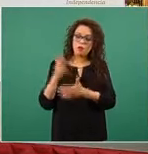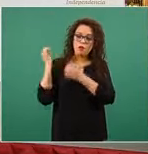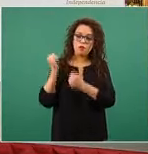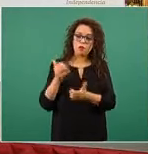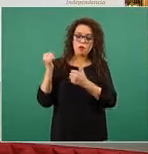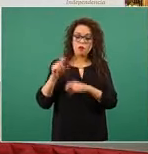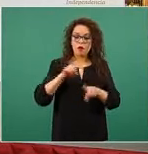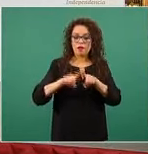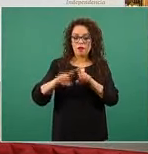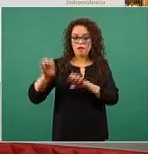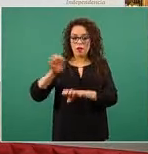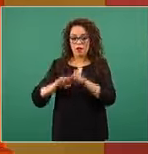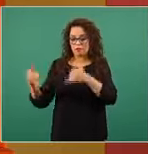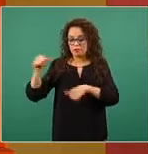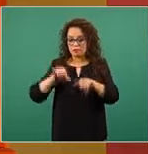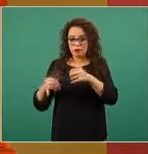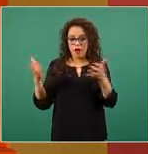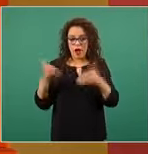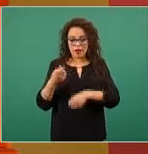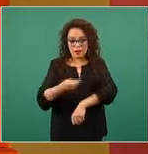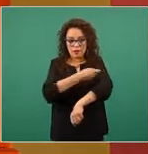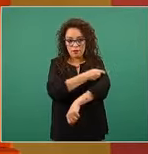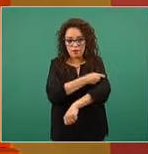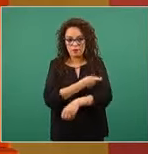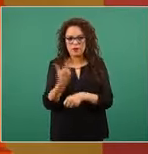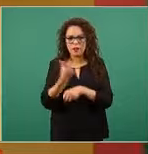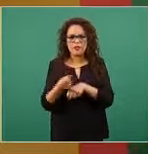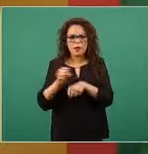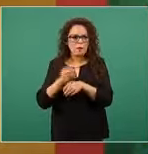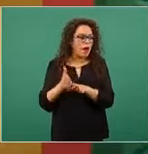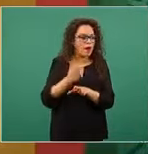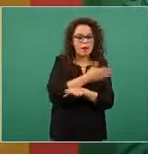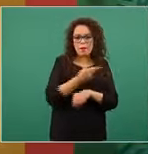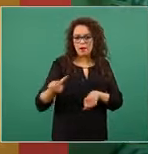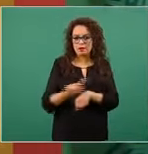distintas compañías. La semana previa fueron